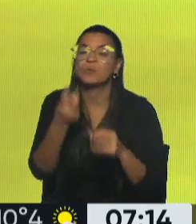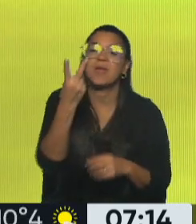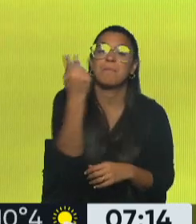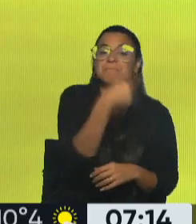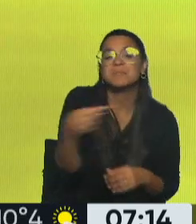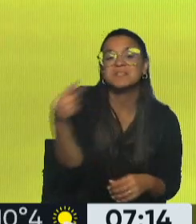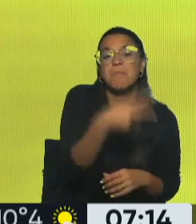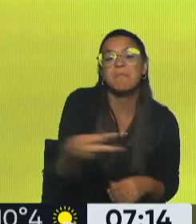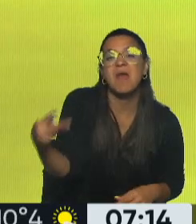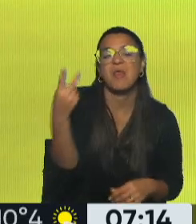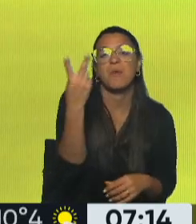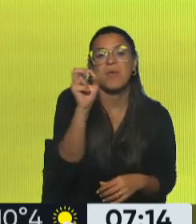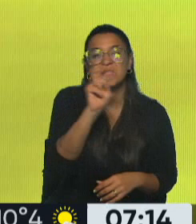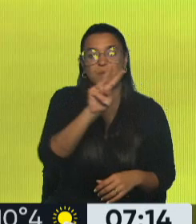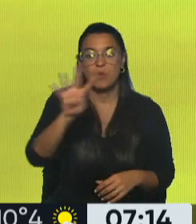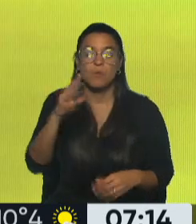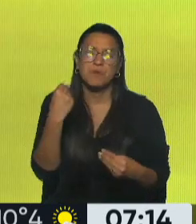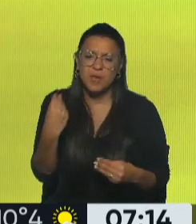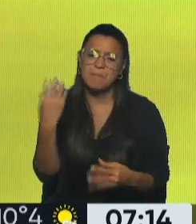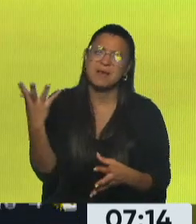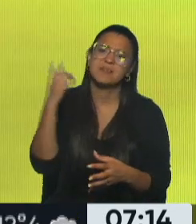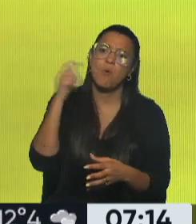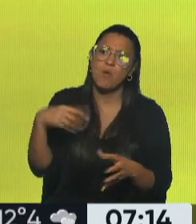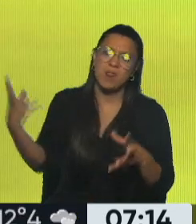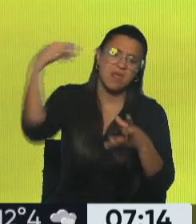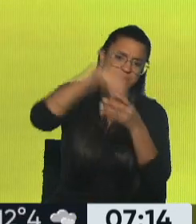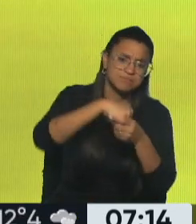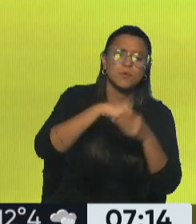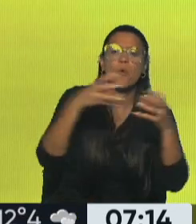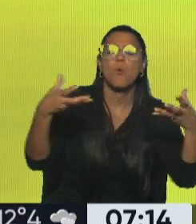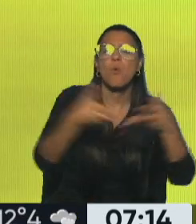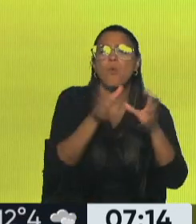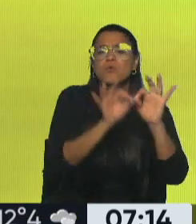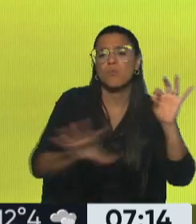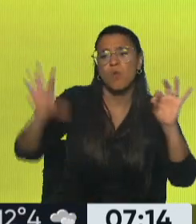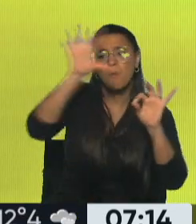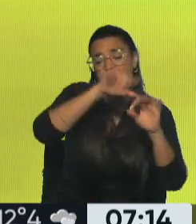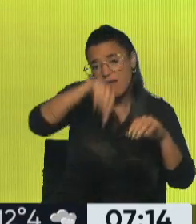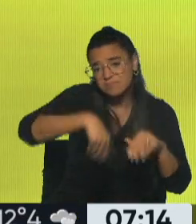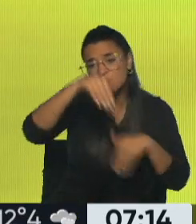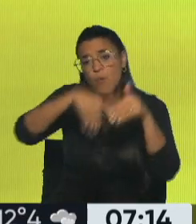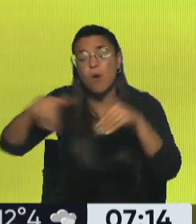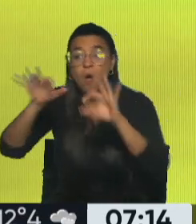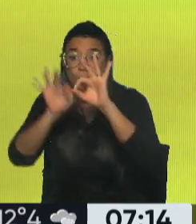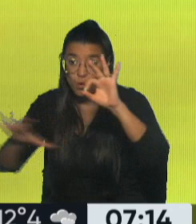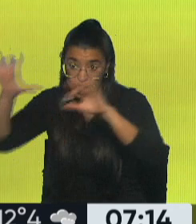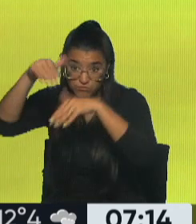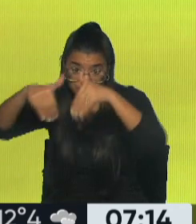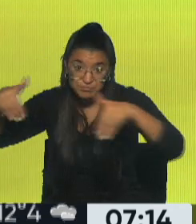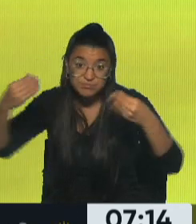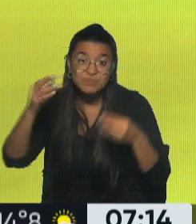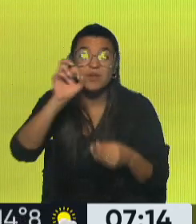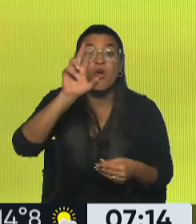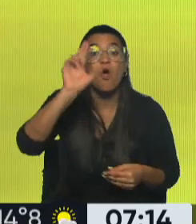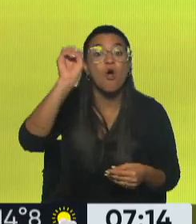Pero qué pasa con el tema de de Ucrania la Unión Europea bueno se vota también esto en la Unión Europea Y qué hace